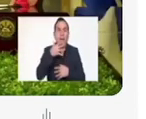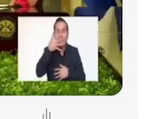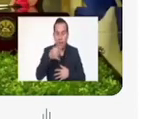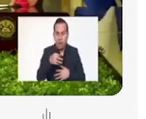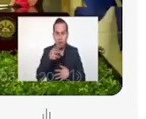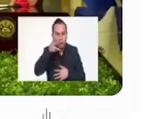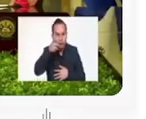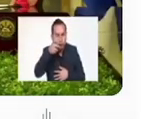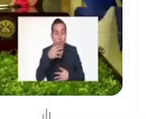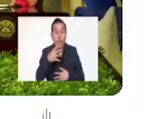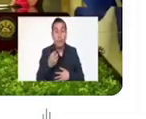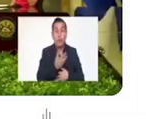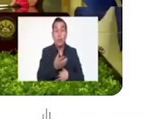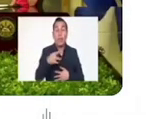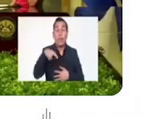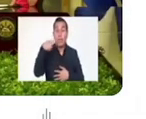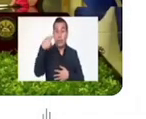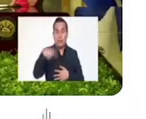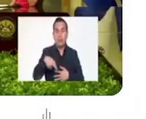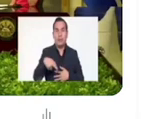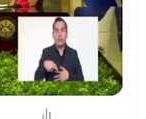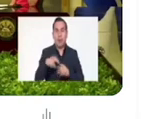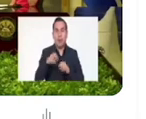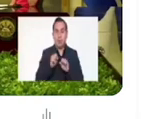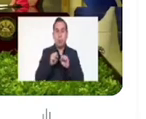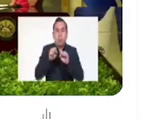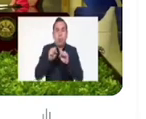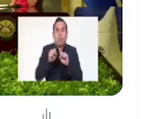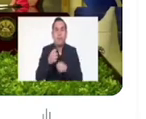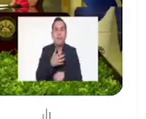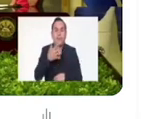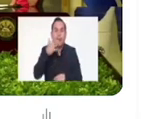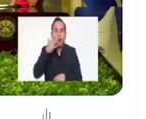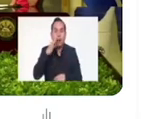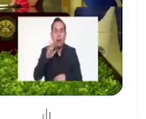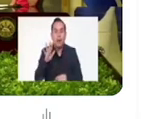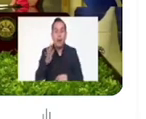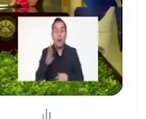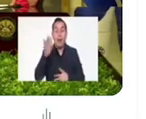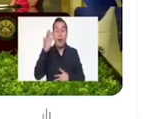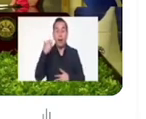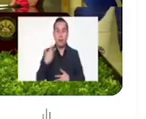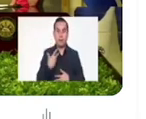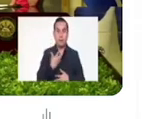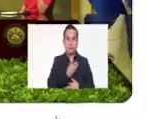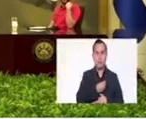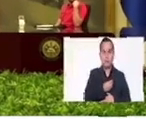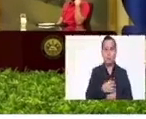las cifras reales y los... Por ejemplo, había visto un caso de que nosotros